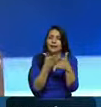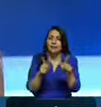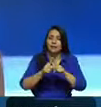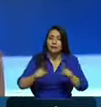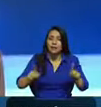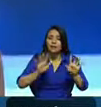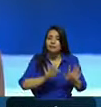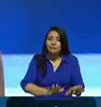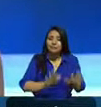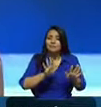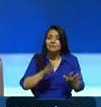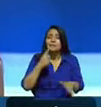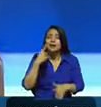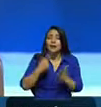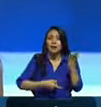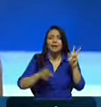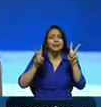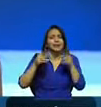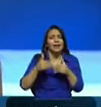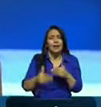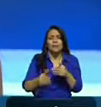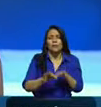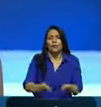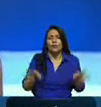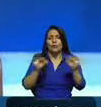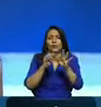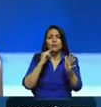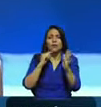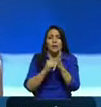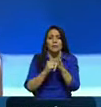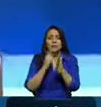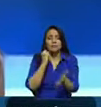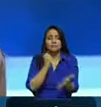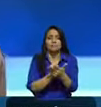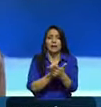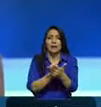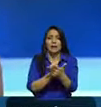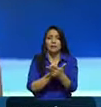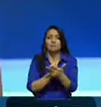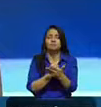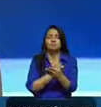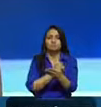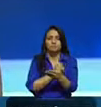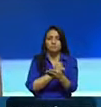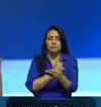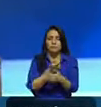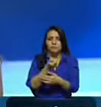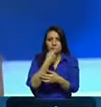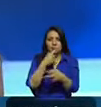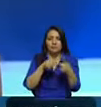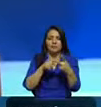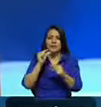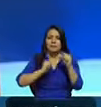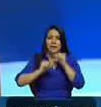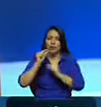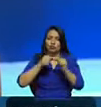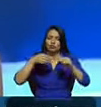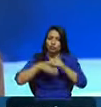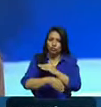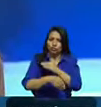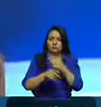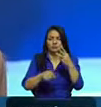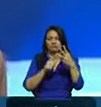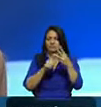va más allá porque se vienen temas medulares como el tema de las patentes farmacéuticas, el ingreso de transgénicos y